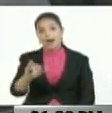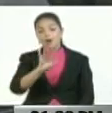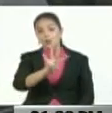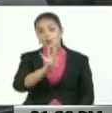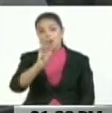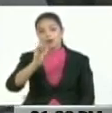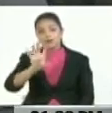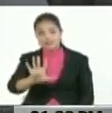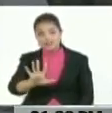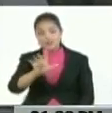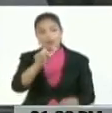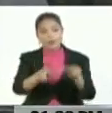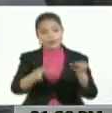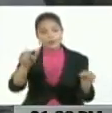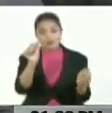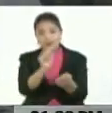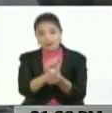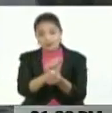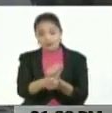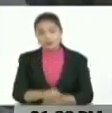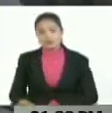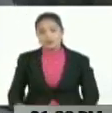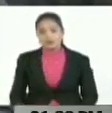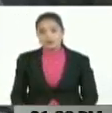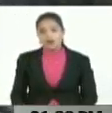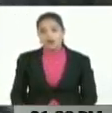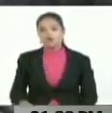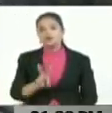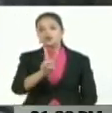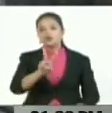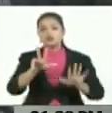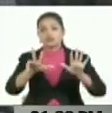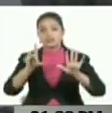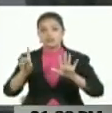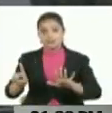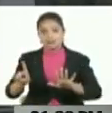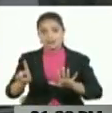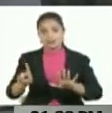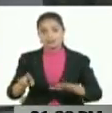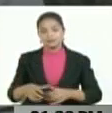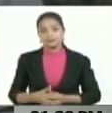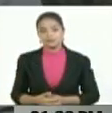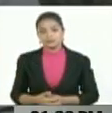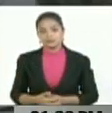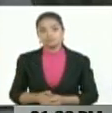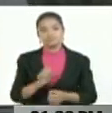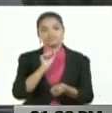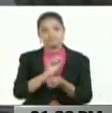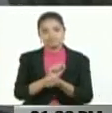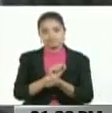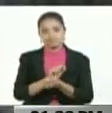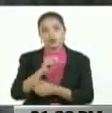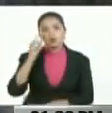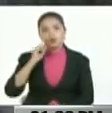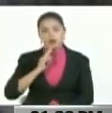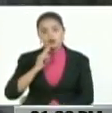405 detenidos, de los cuales 286 están